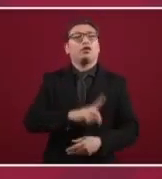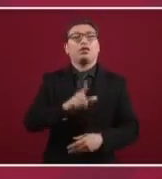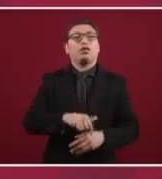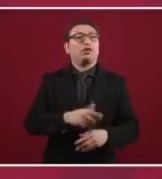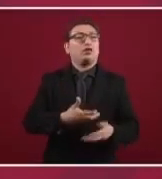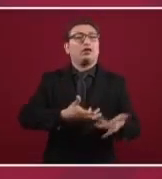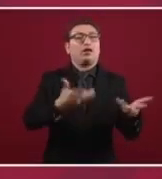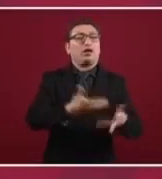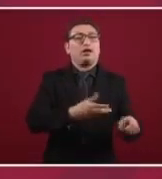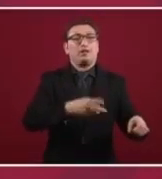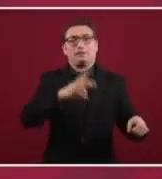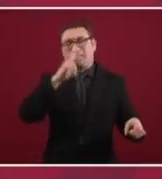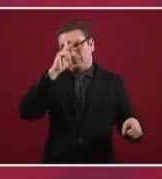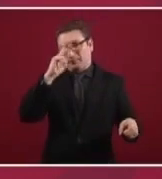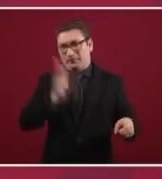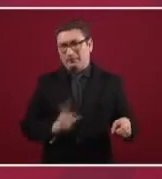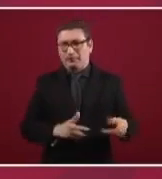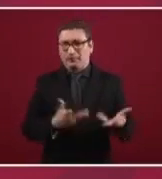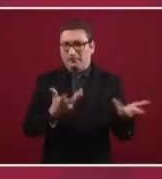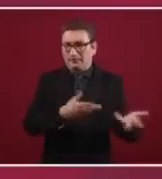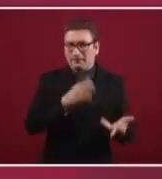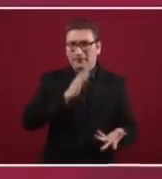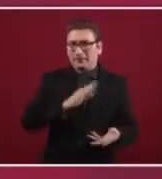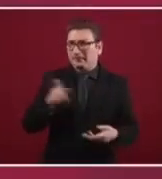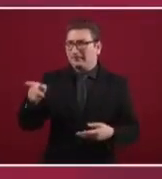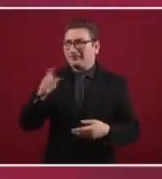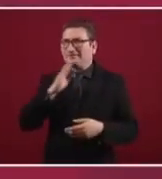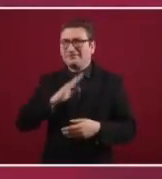hacían cosas peores.